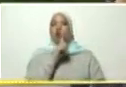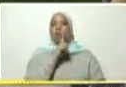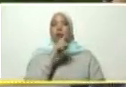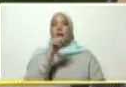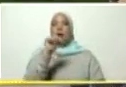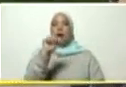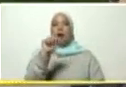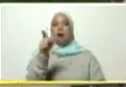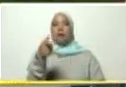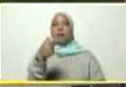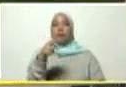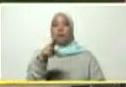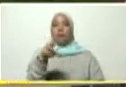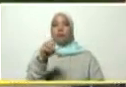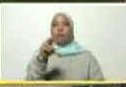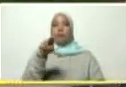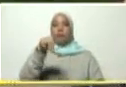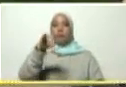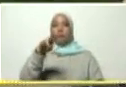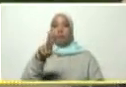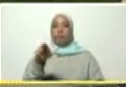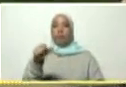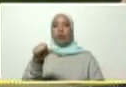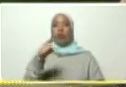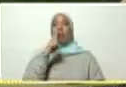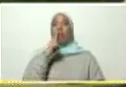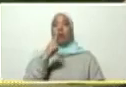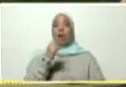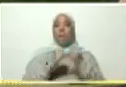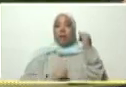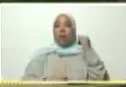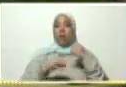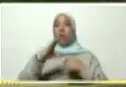será Castillo o Castillo aquí dice Castillo